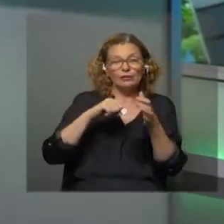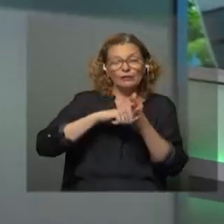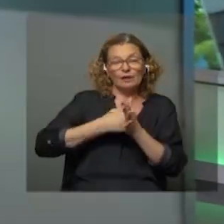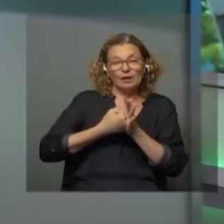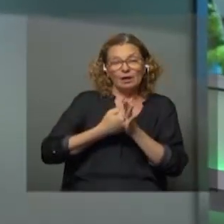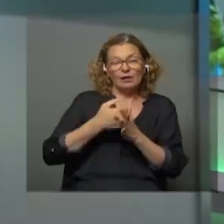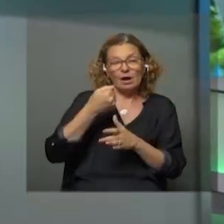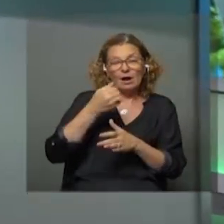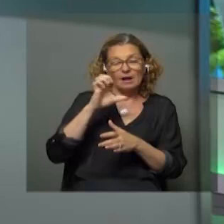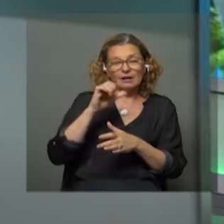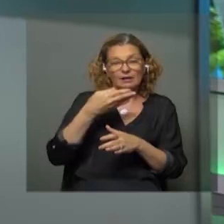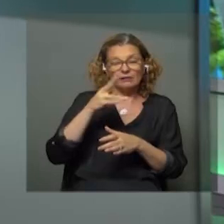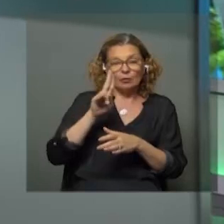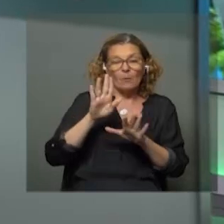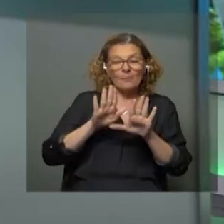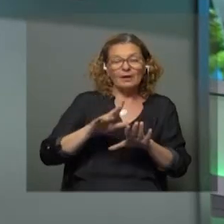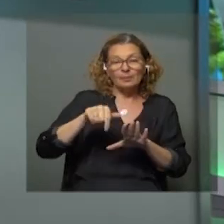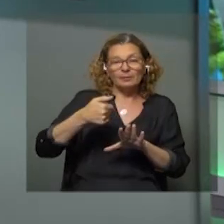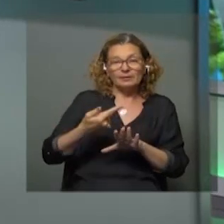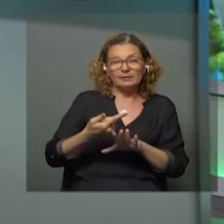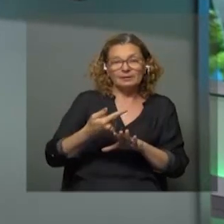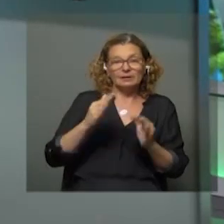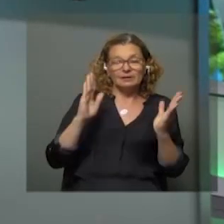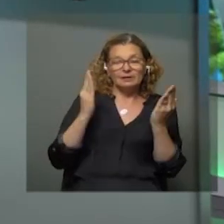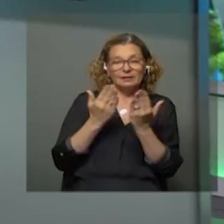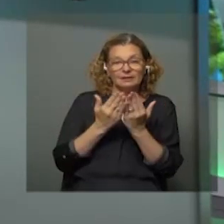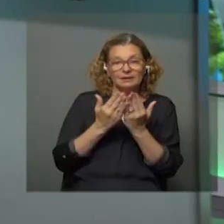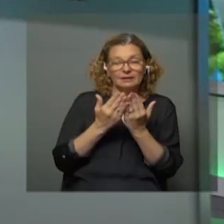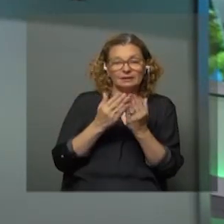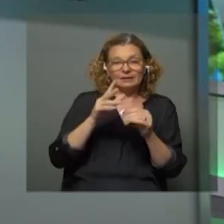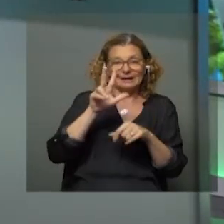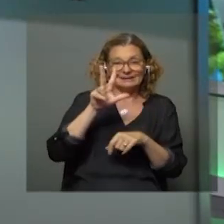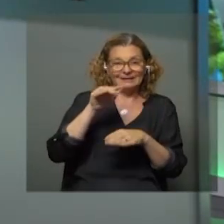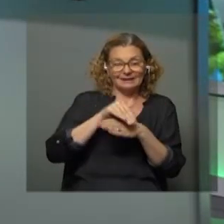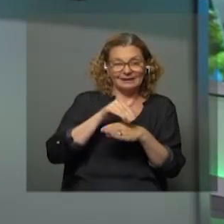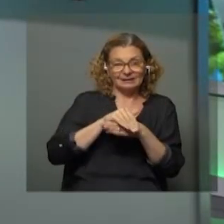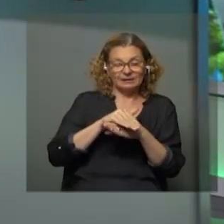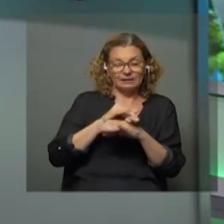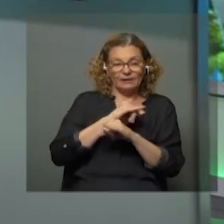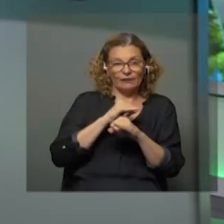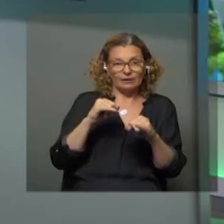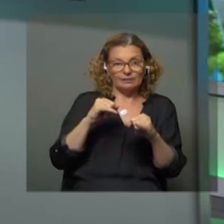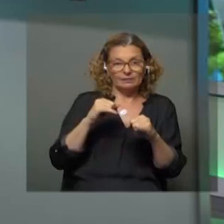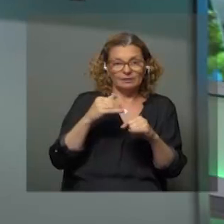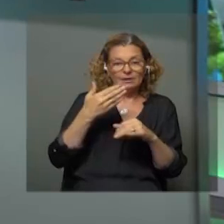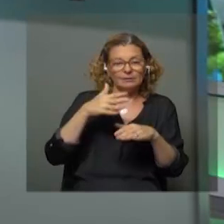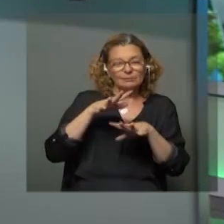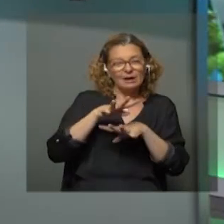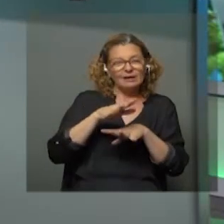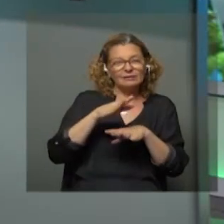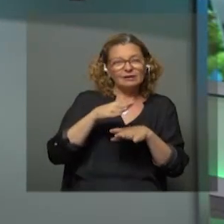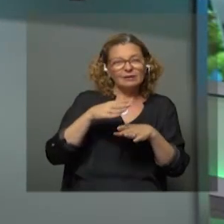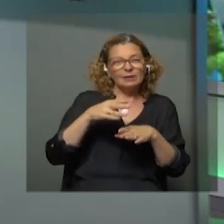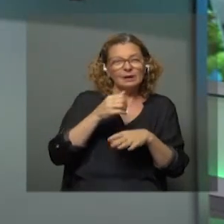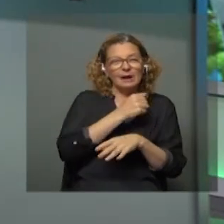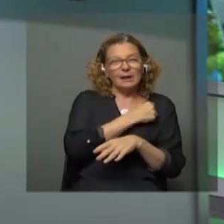aebu convoca un paro parcial para mañana con cierre de cajas desde las 15 horas a las 15:30 habrá un acto en Avenida de libertador y